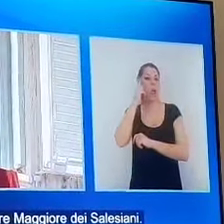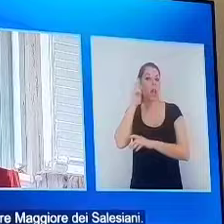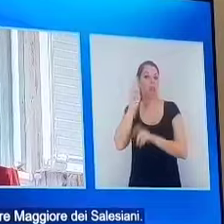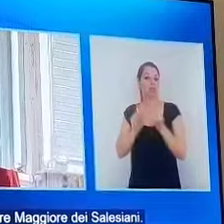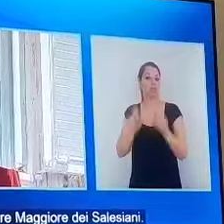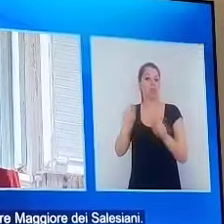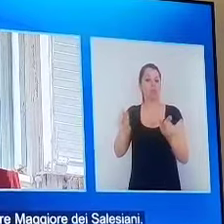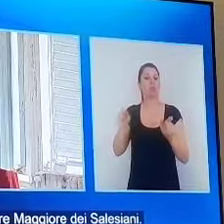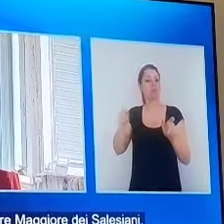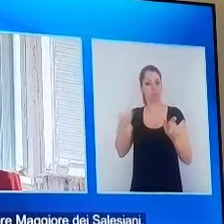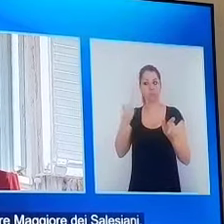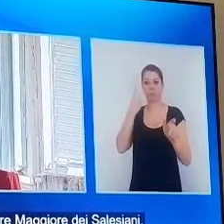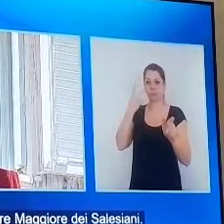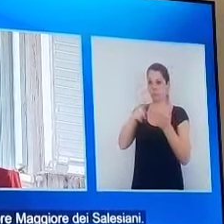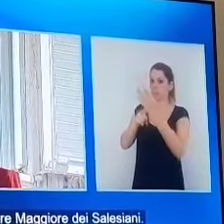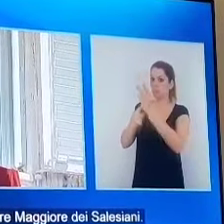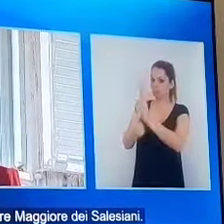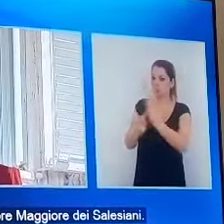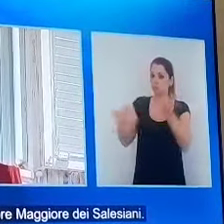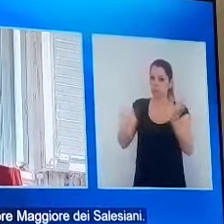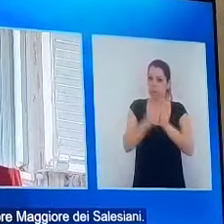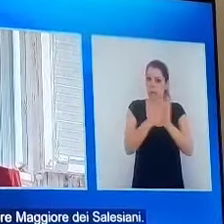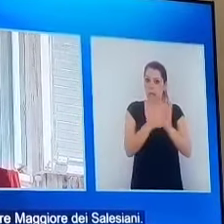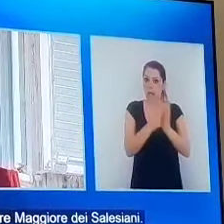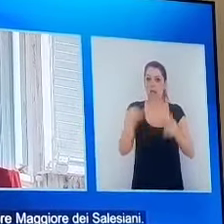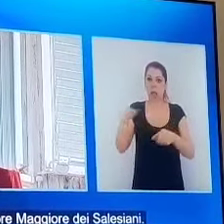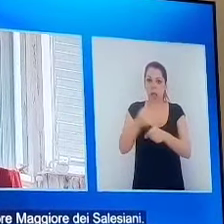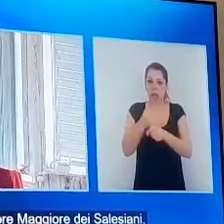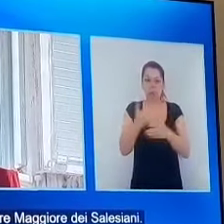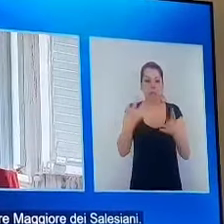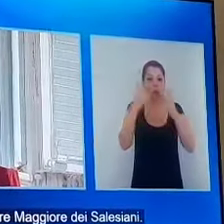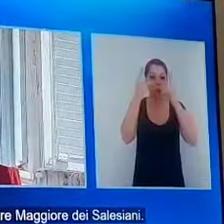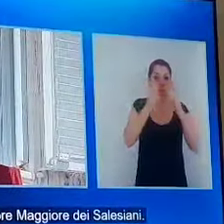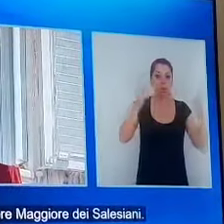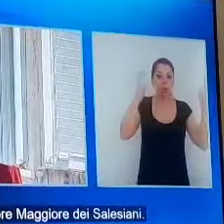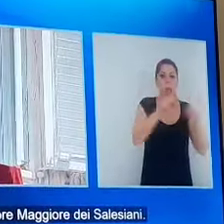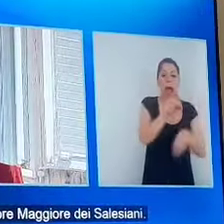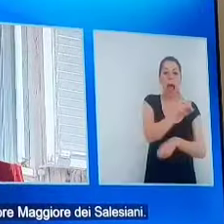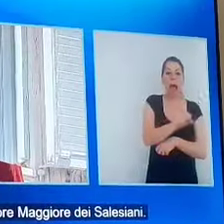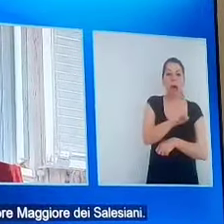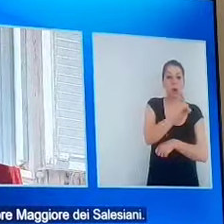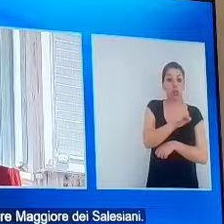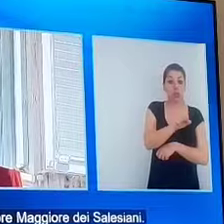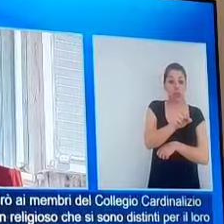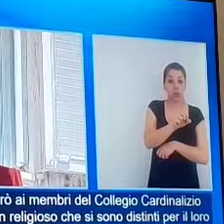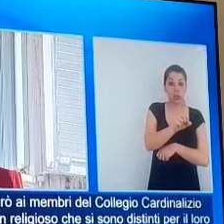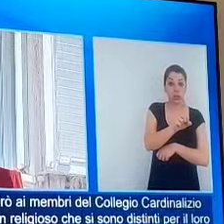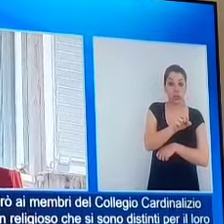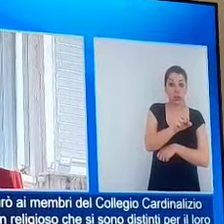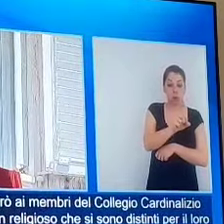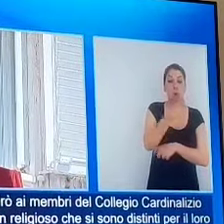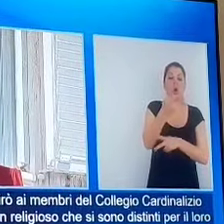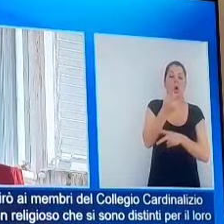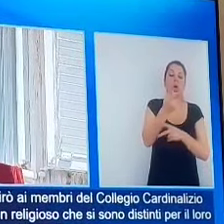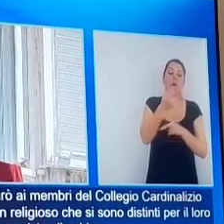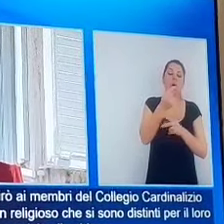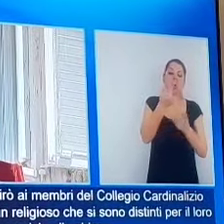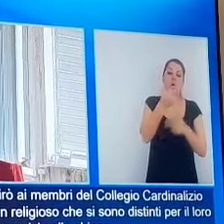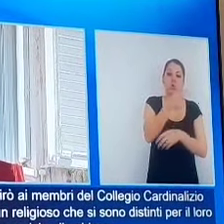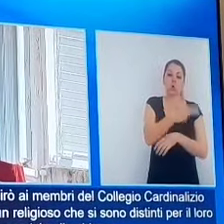per il loro servizio a la Chiesa. Monseñor Agostino Marchetto, Nunció Castorio.